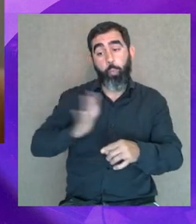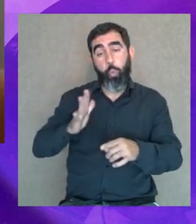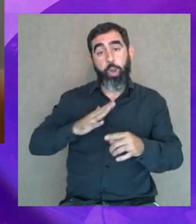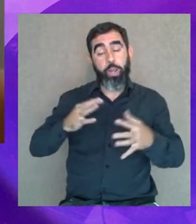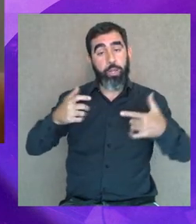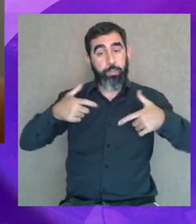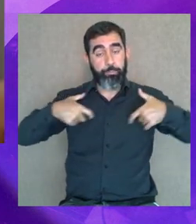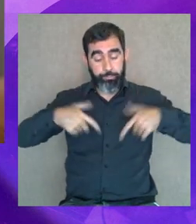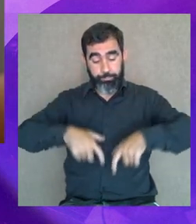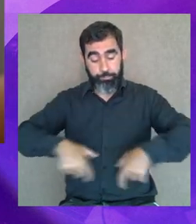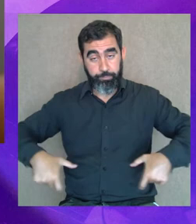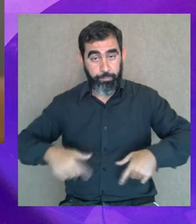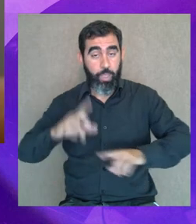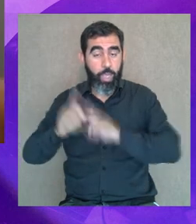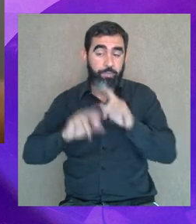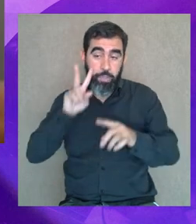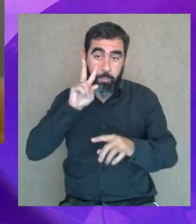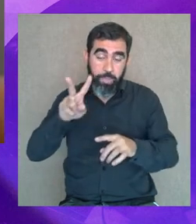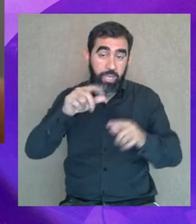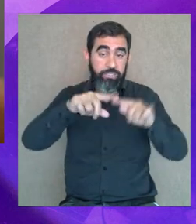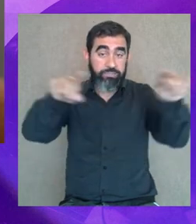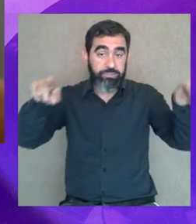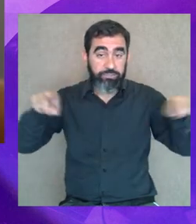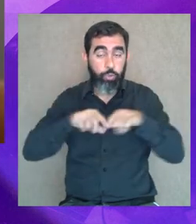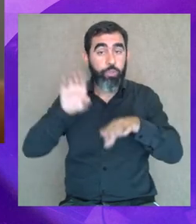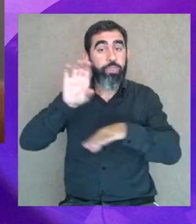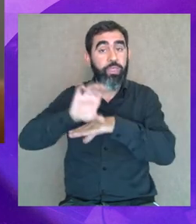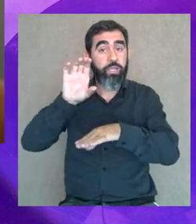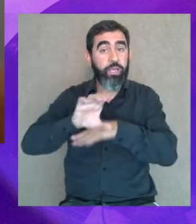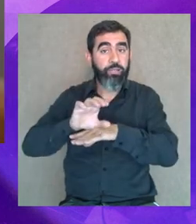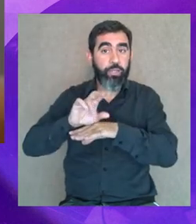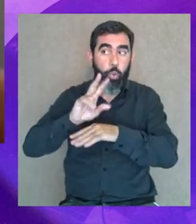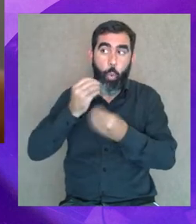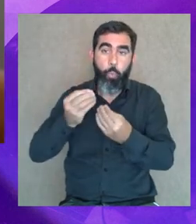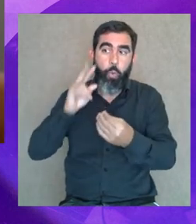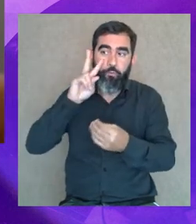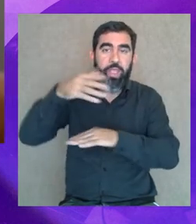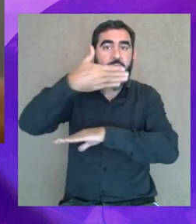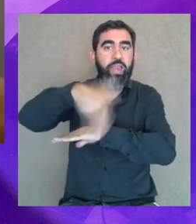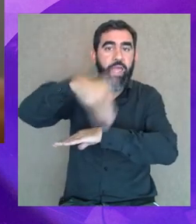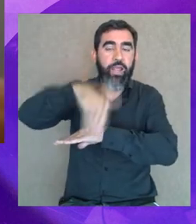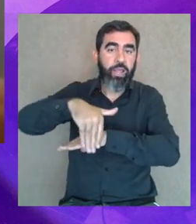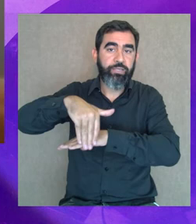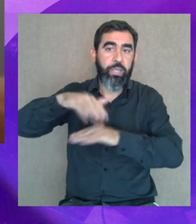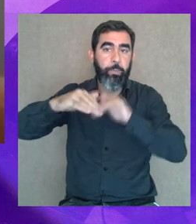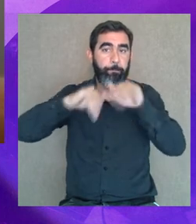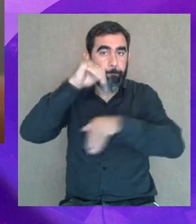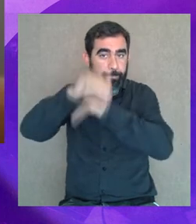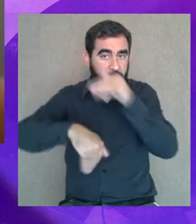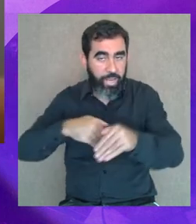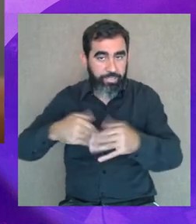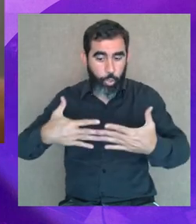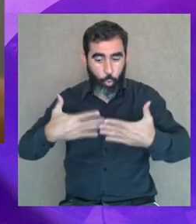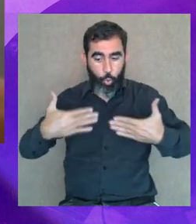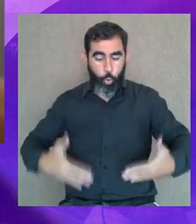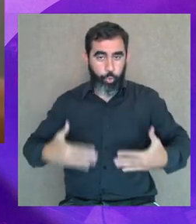maya jr y el chori no se quede dentro de un salón de clase y como se ve en la casa en una plaza o cuando vas